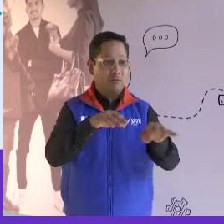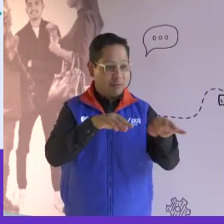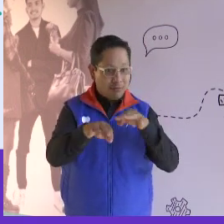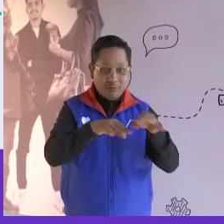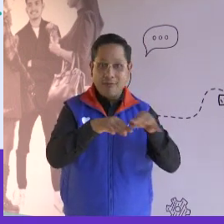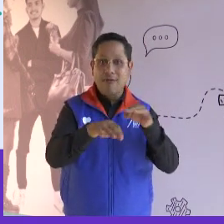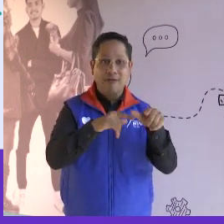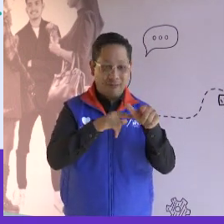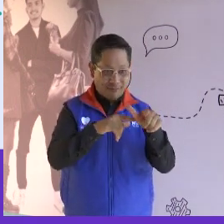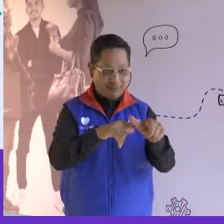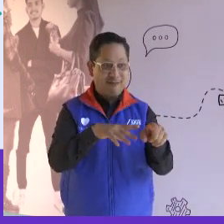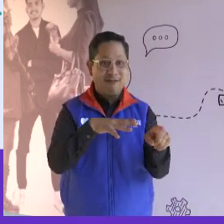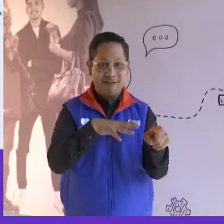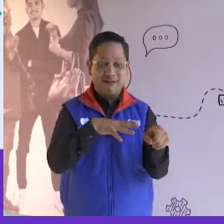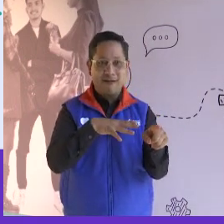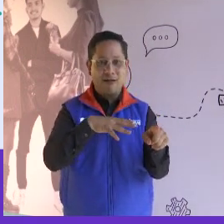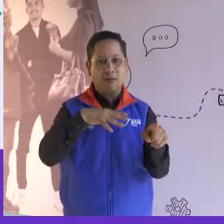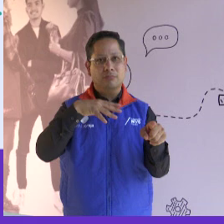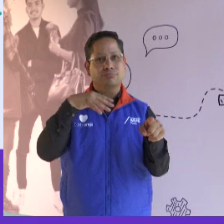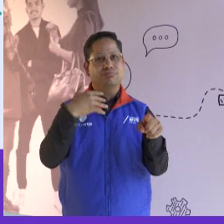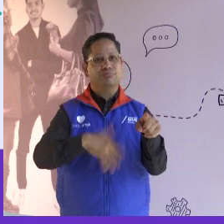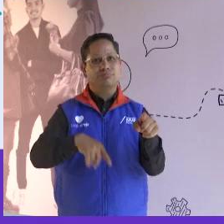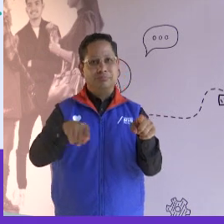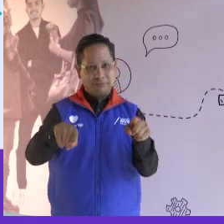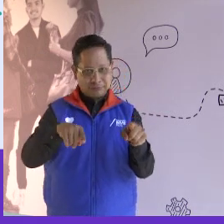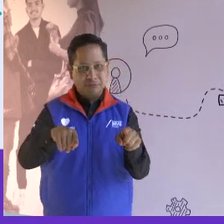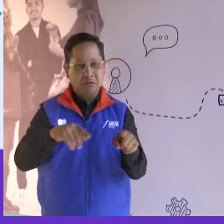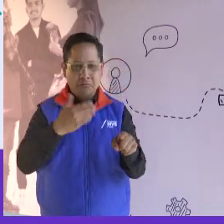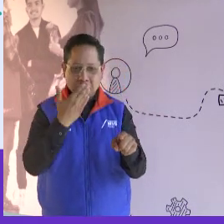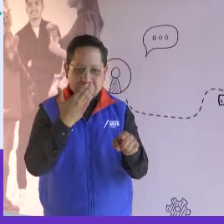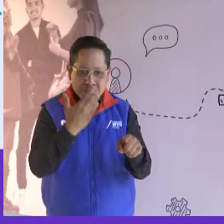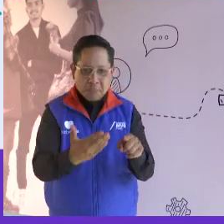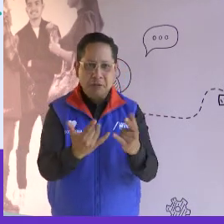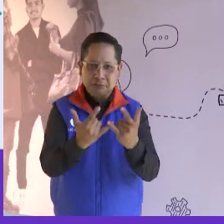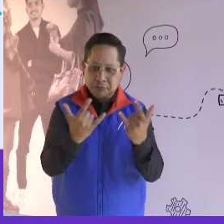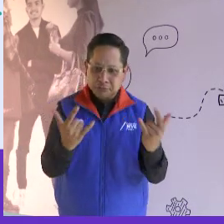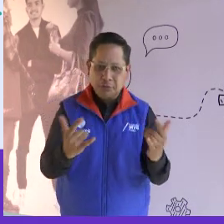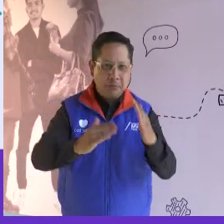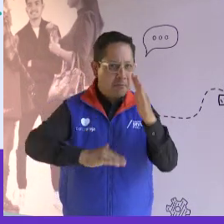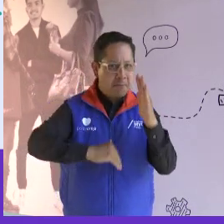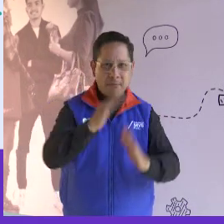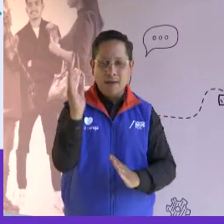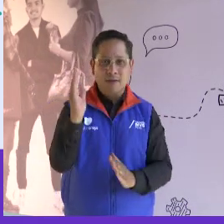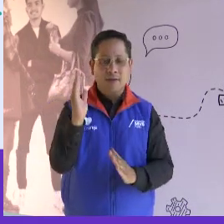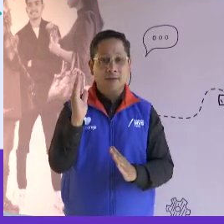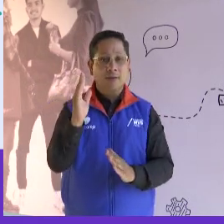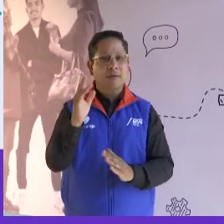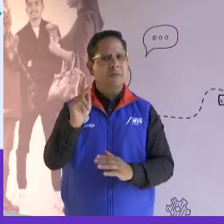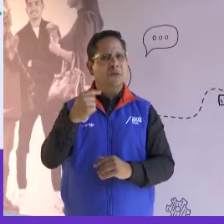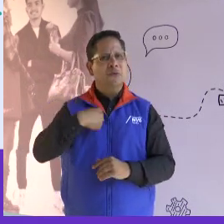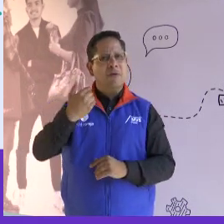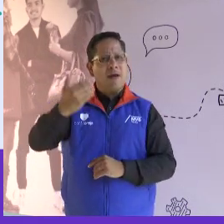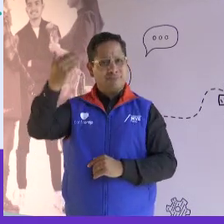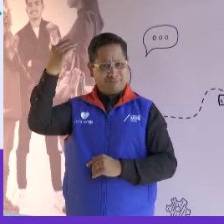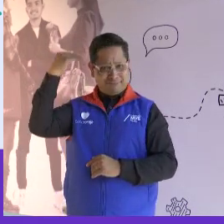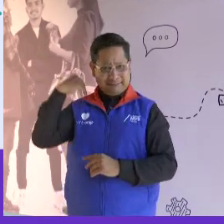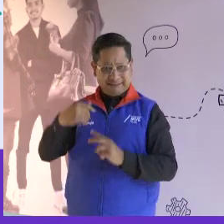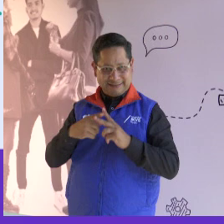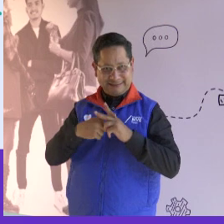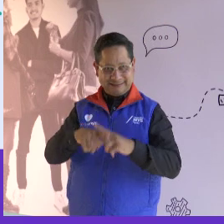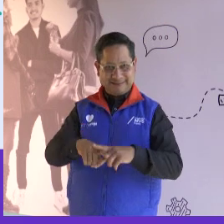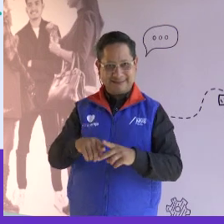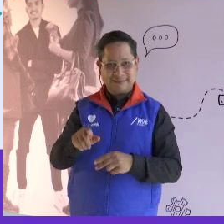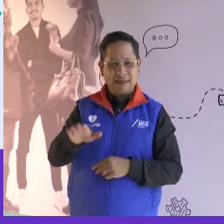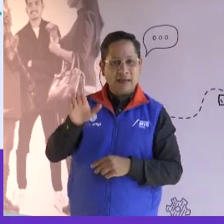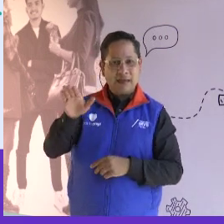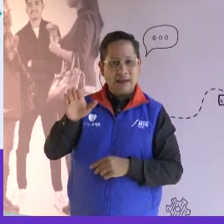Entonces ahí como que es una de las experiencias exitosas. Pero cuando empezamos, pues nosotros me acuerdo que fuimos a pedir una carta